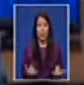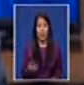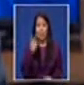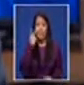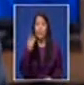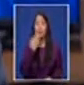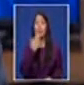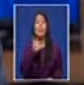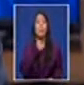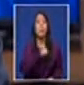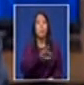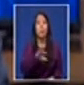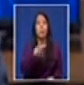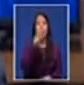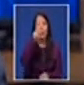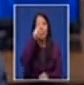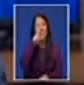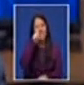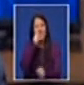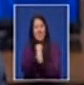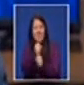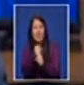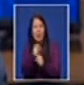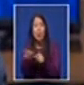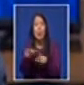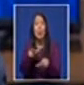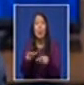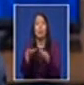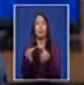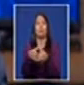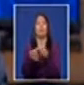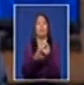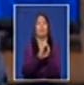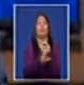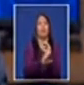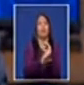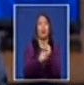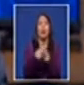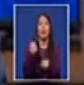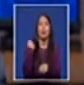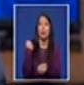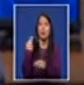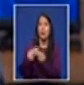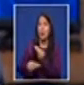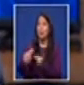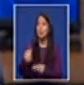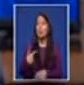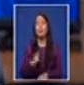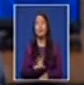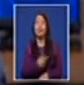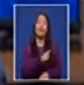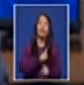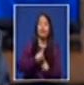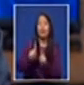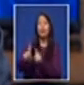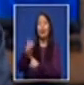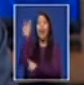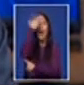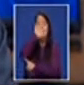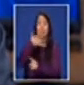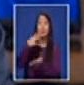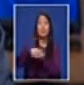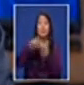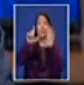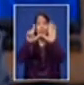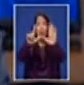Veamos ahora el asalto a dos empleados de una cooperativa de transporte de pasajeros en la provincia de Esmeraldas. Al menos 7